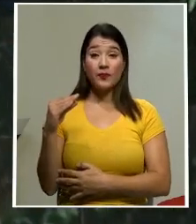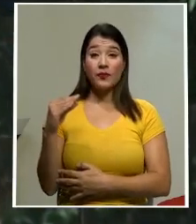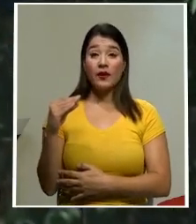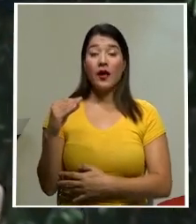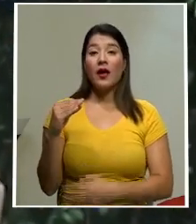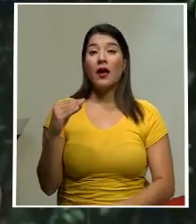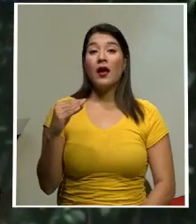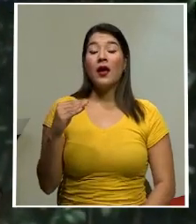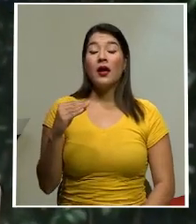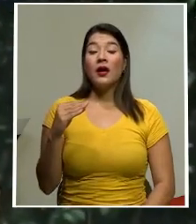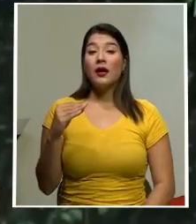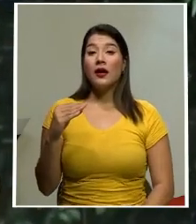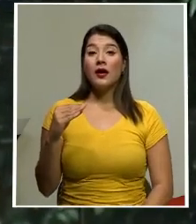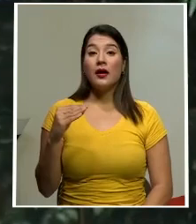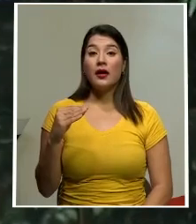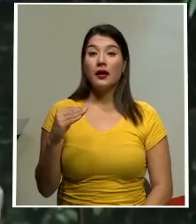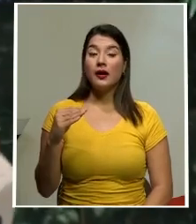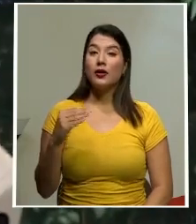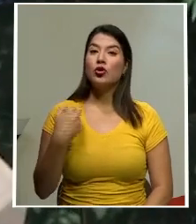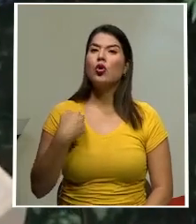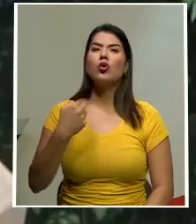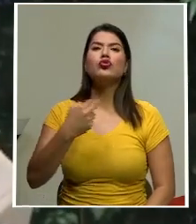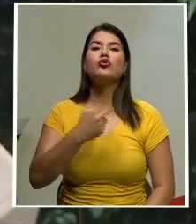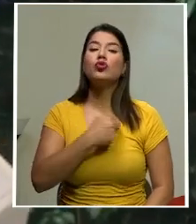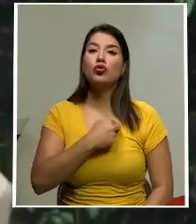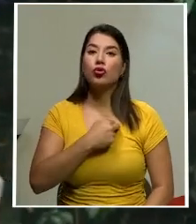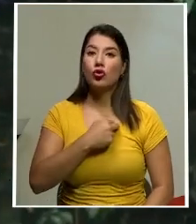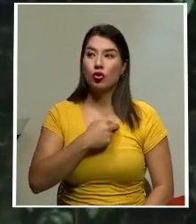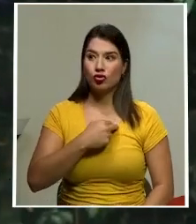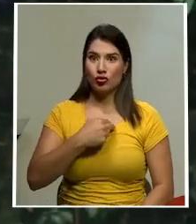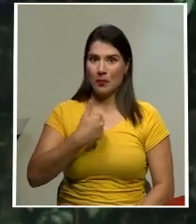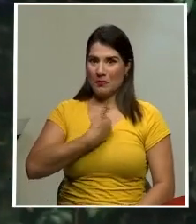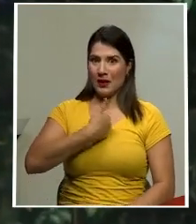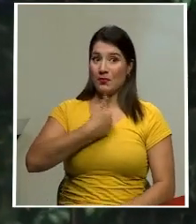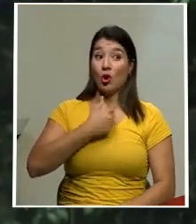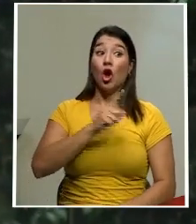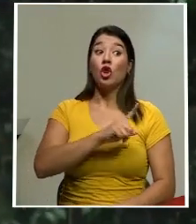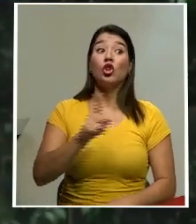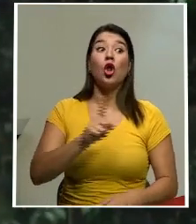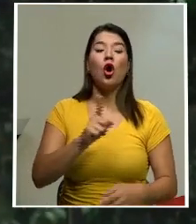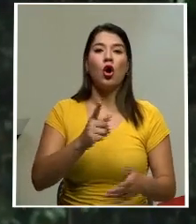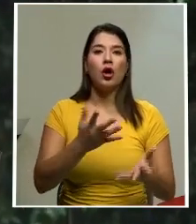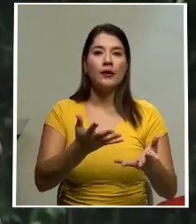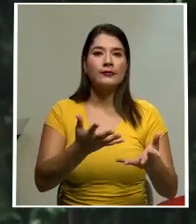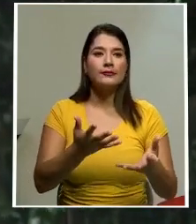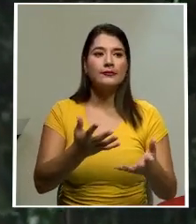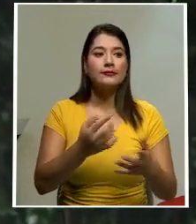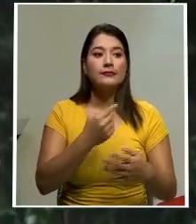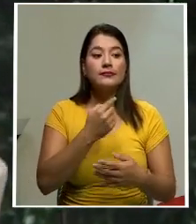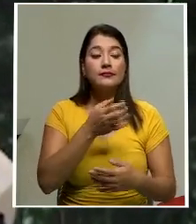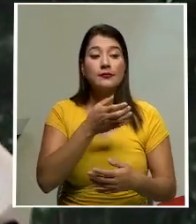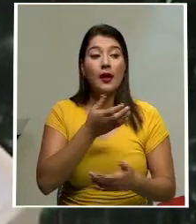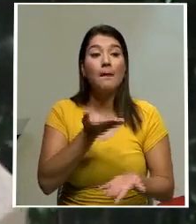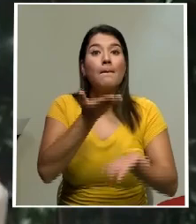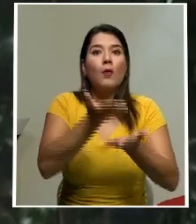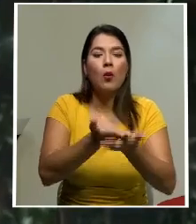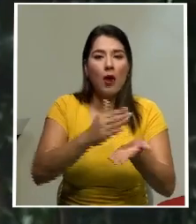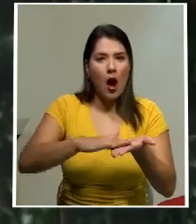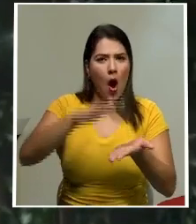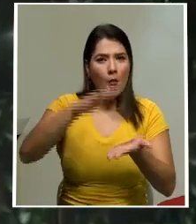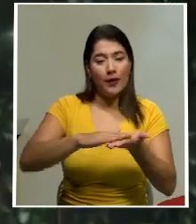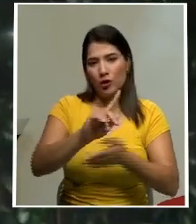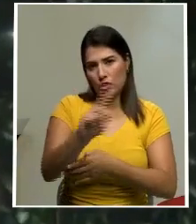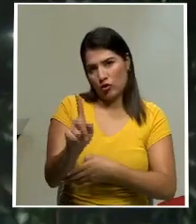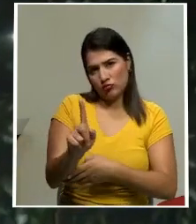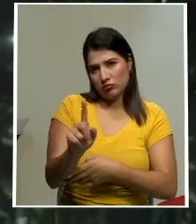algo que nosotros nos estemos recetando, sino que es una derivación de la ley del fortalecimiento